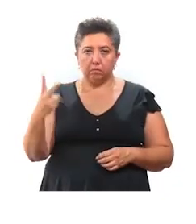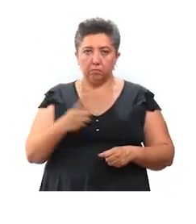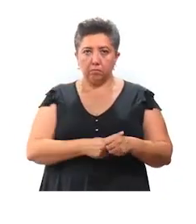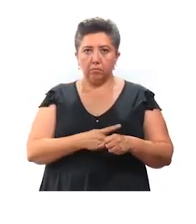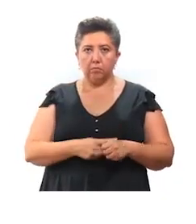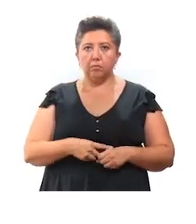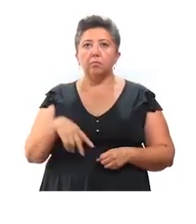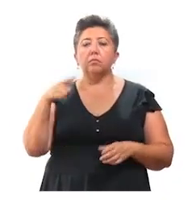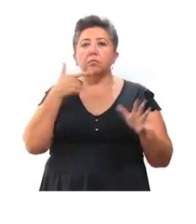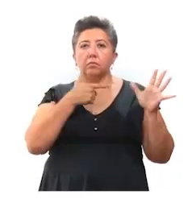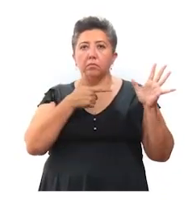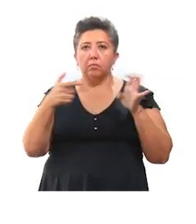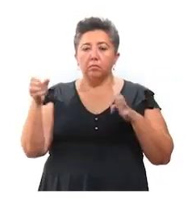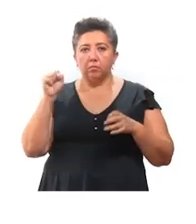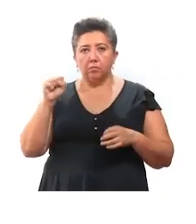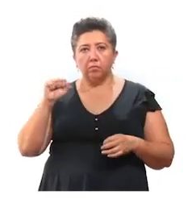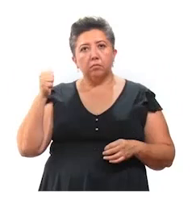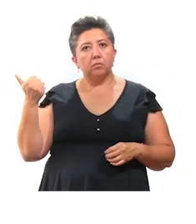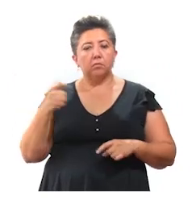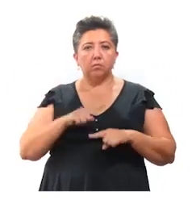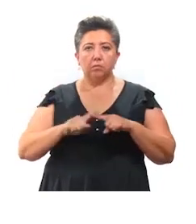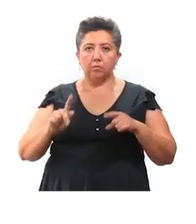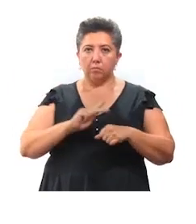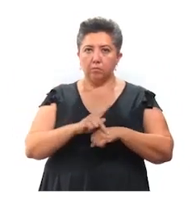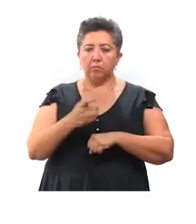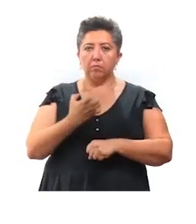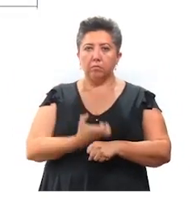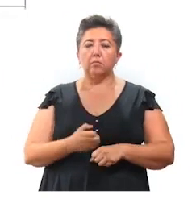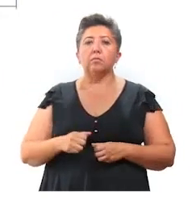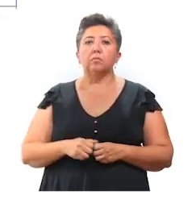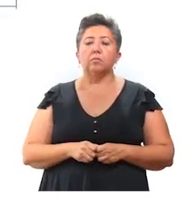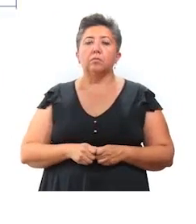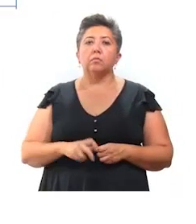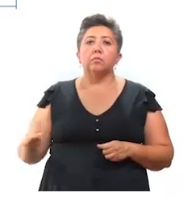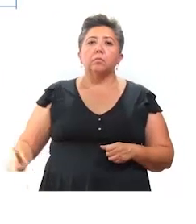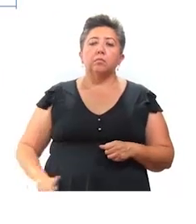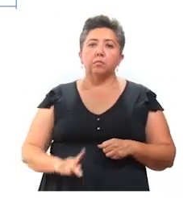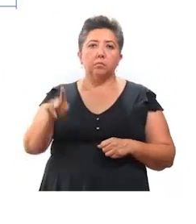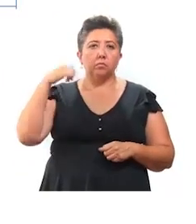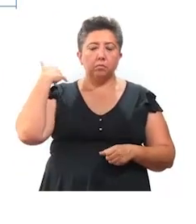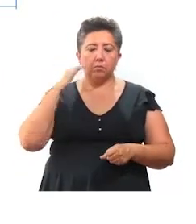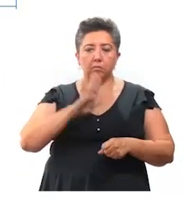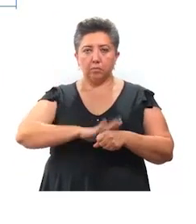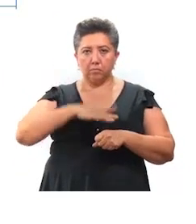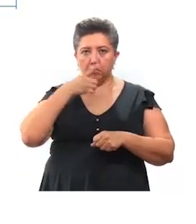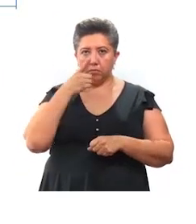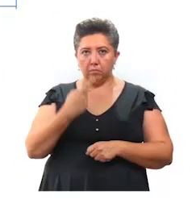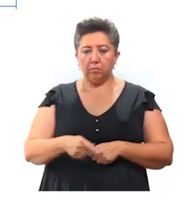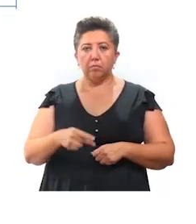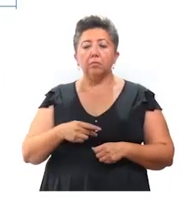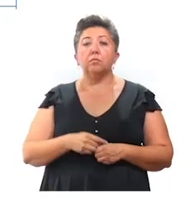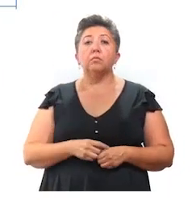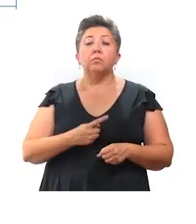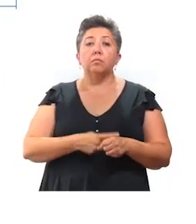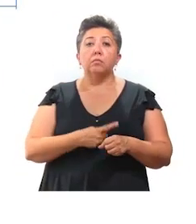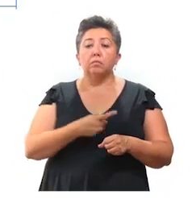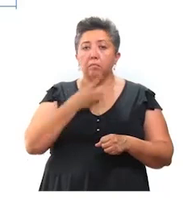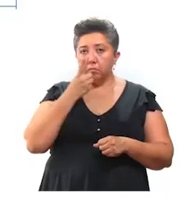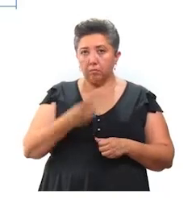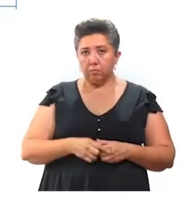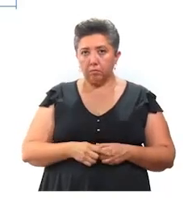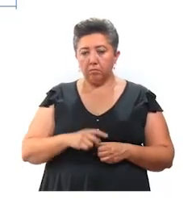positivos, 760 son de otro país u otro estado. Los municipios de Yucatán con mayor número de personas contagiadas